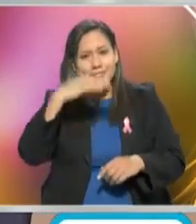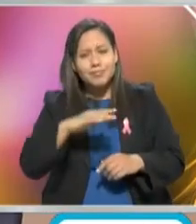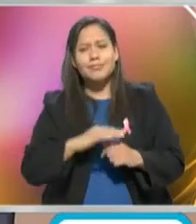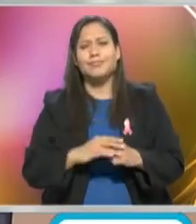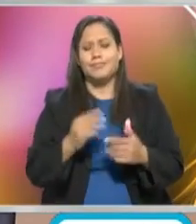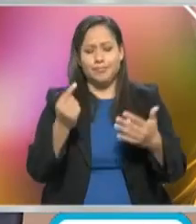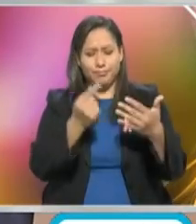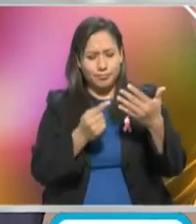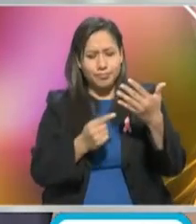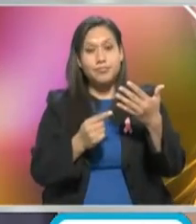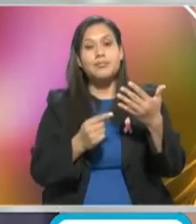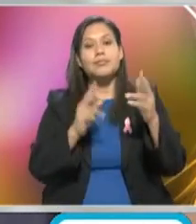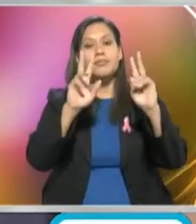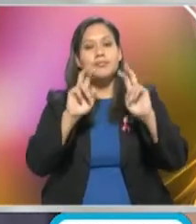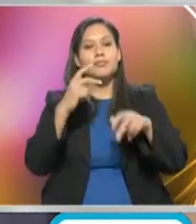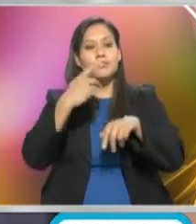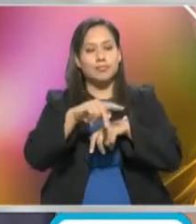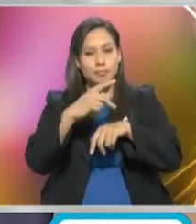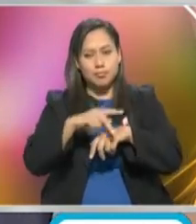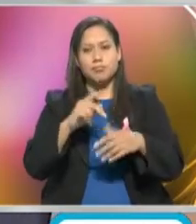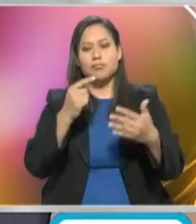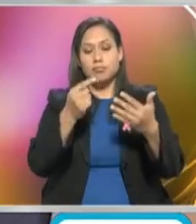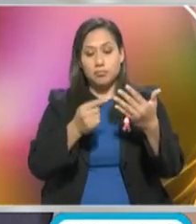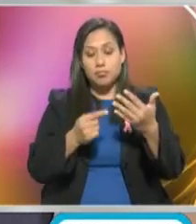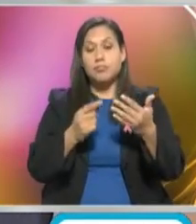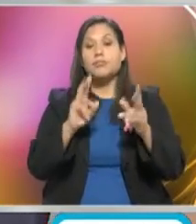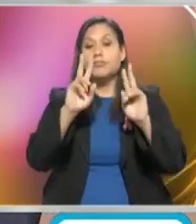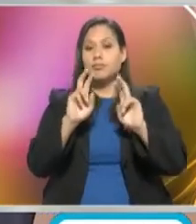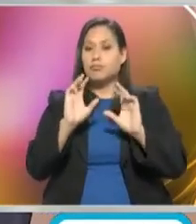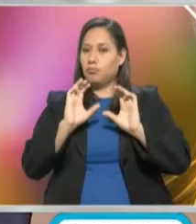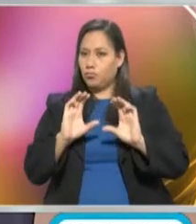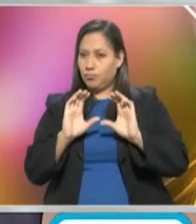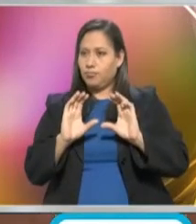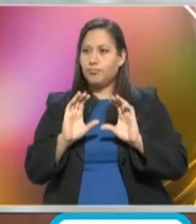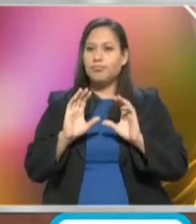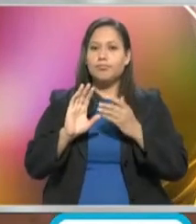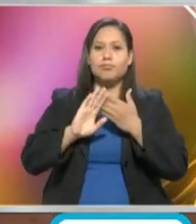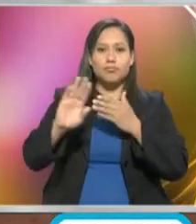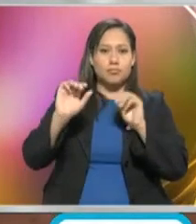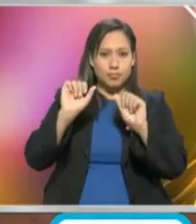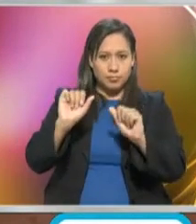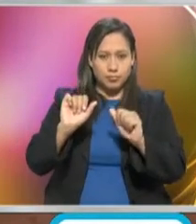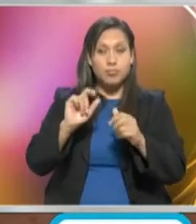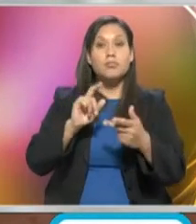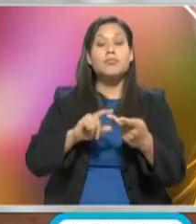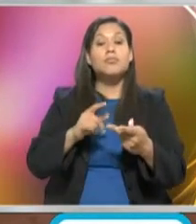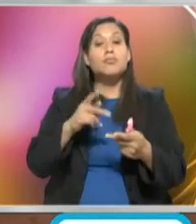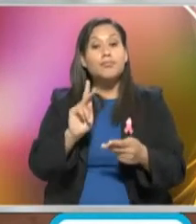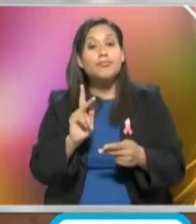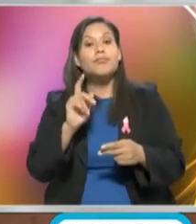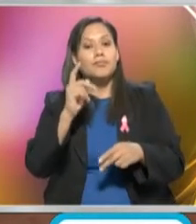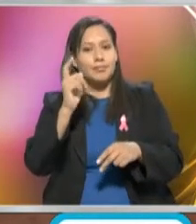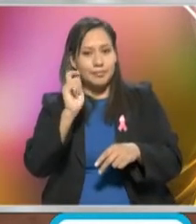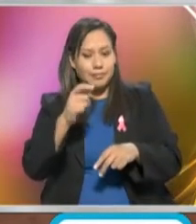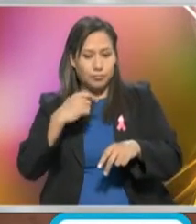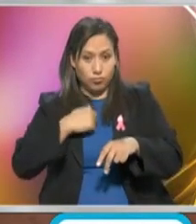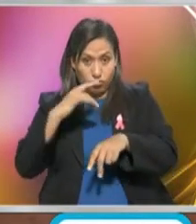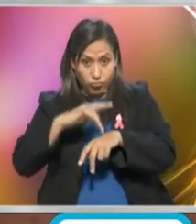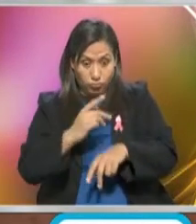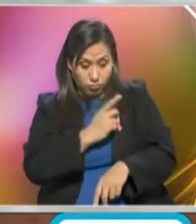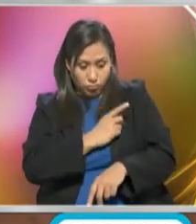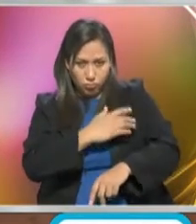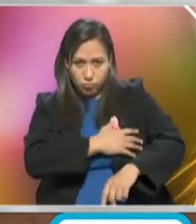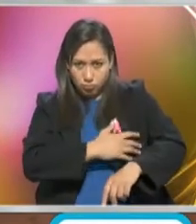de factores de riesgo, hablamos de prevención y dentro de este rubro pues la autoexploración es muy